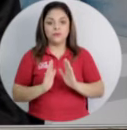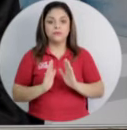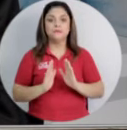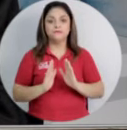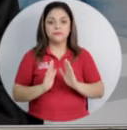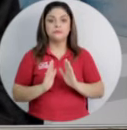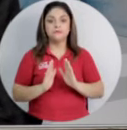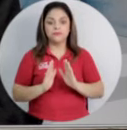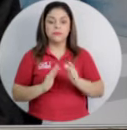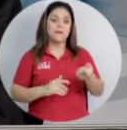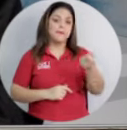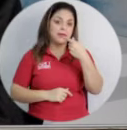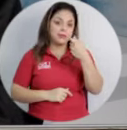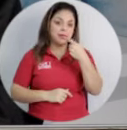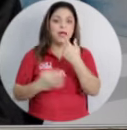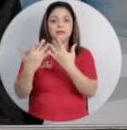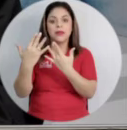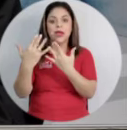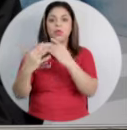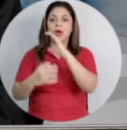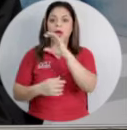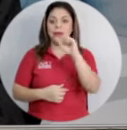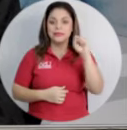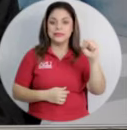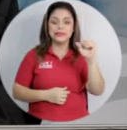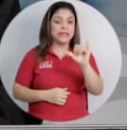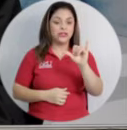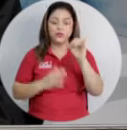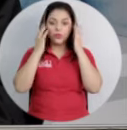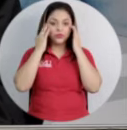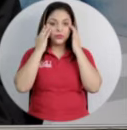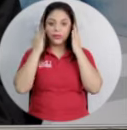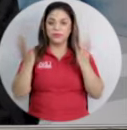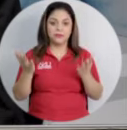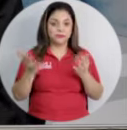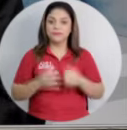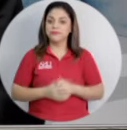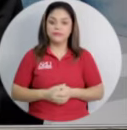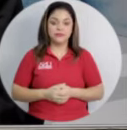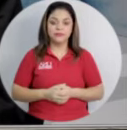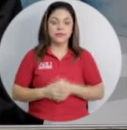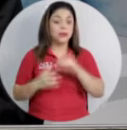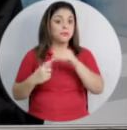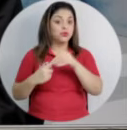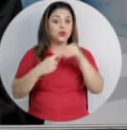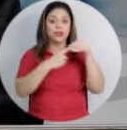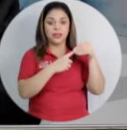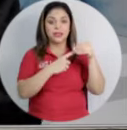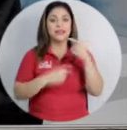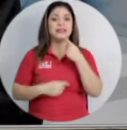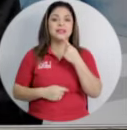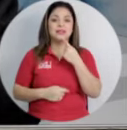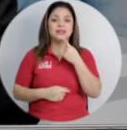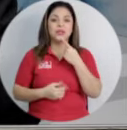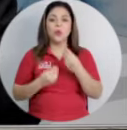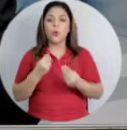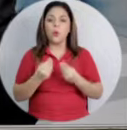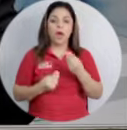una mejor noche mientras que lo tiene en la clínica, el Seguro Social. Eso es angustiante. Entonces, la prioridad es decir, bueno, ¿cómo vamos